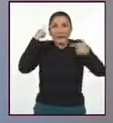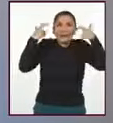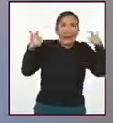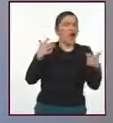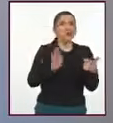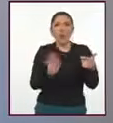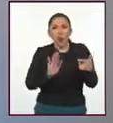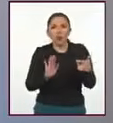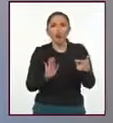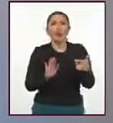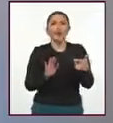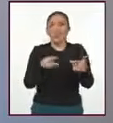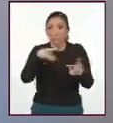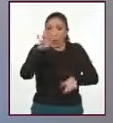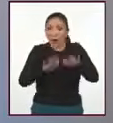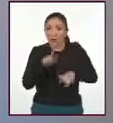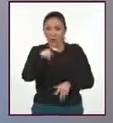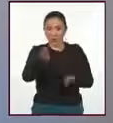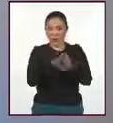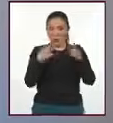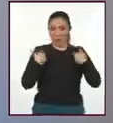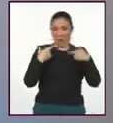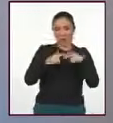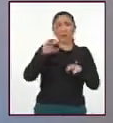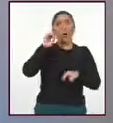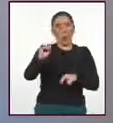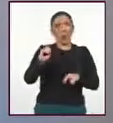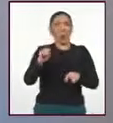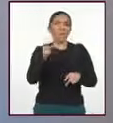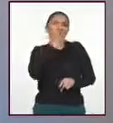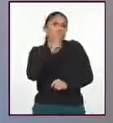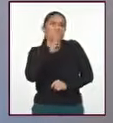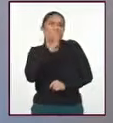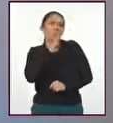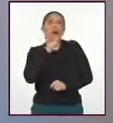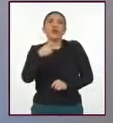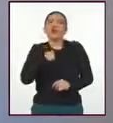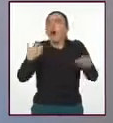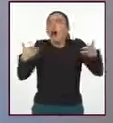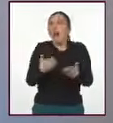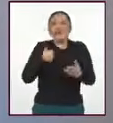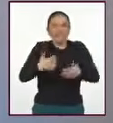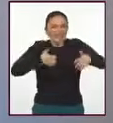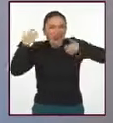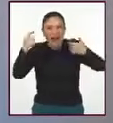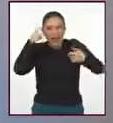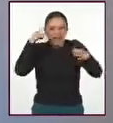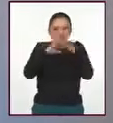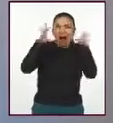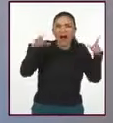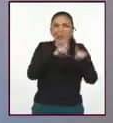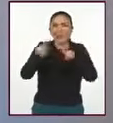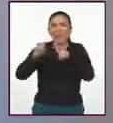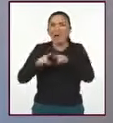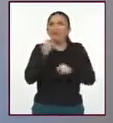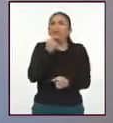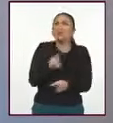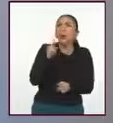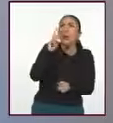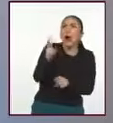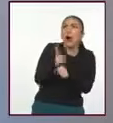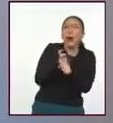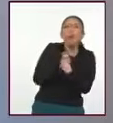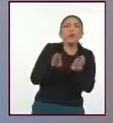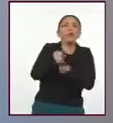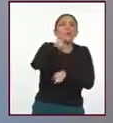uno, como docente o como padre, pues da ejemplo de todo lo contrario. Entonces, sí es algo fundamental que uno sepa que realmente